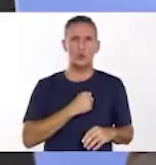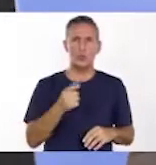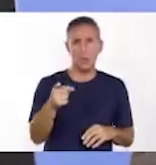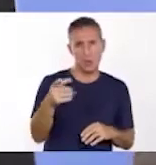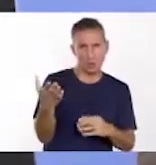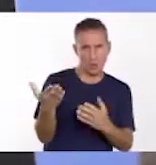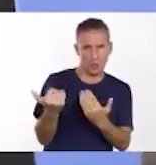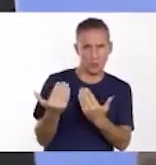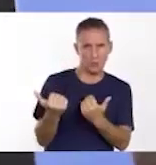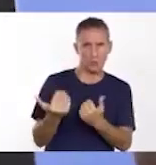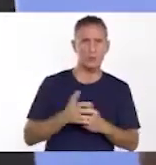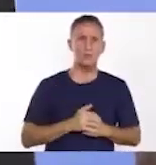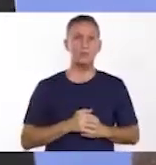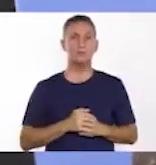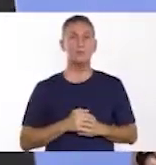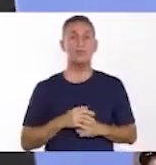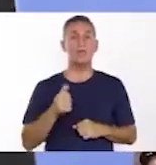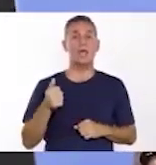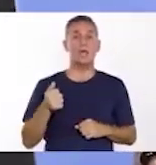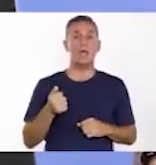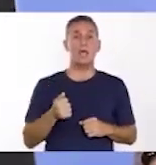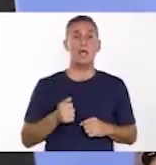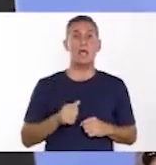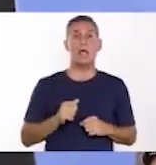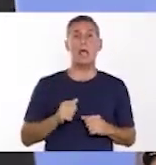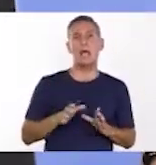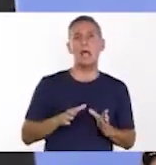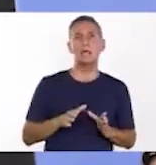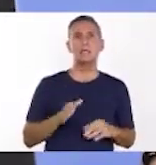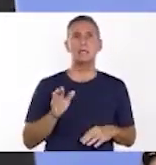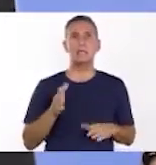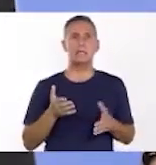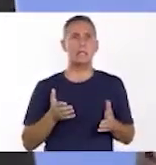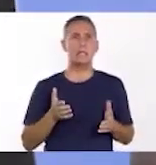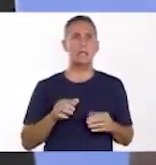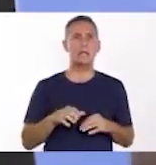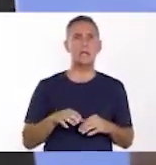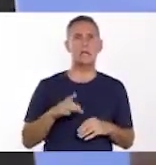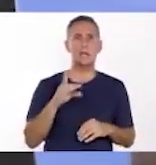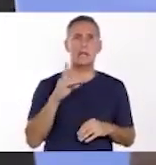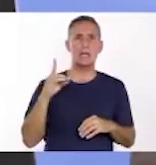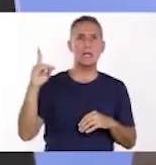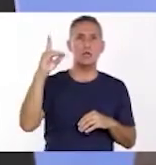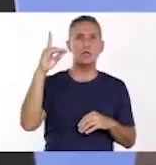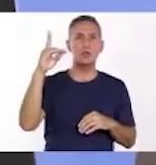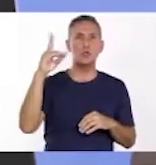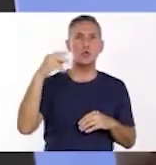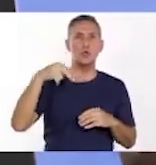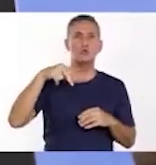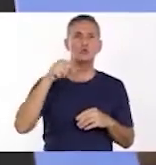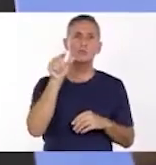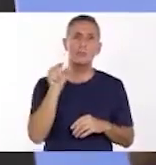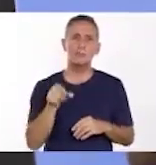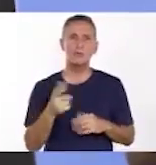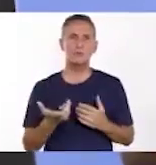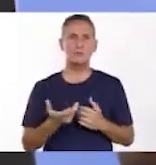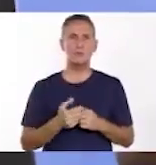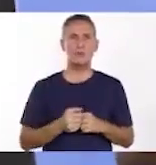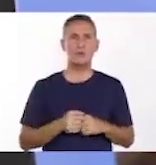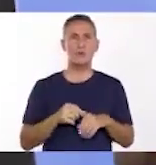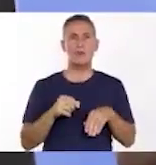tuya. Bien, Aquiles es un semidios, el de los pies ligeros. En este momento